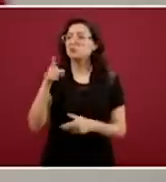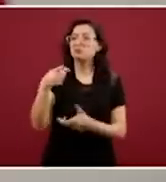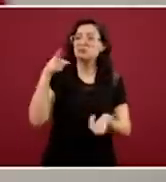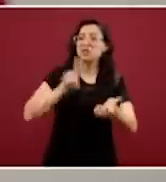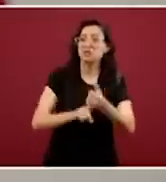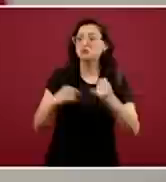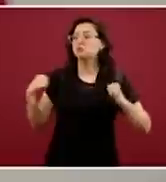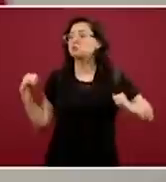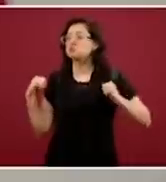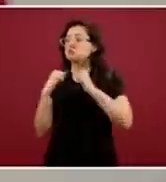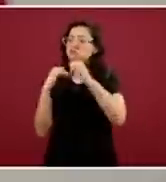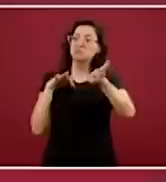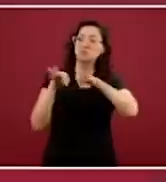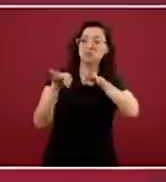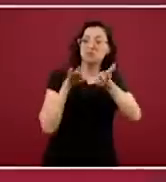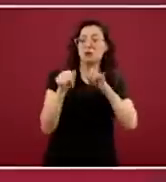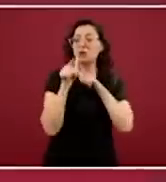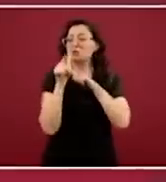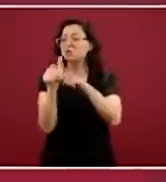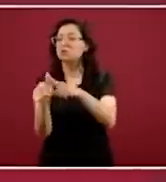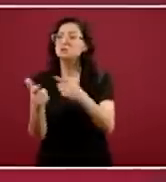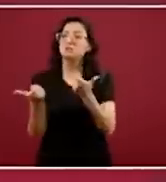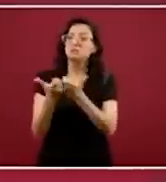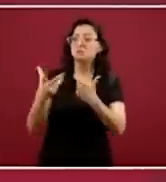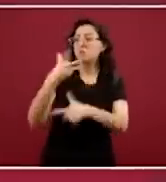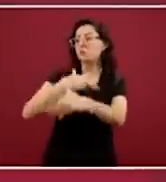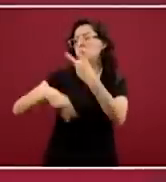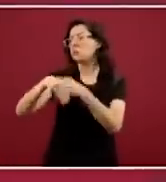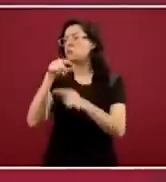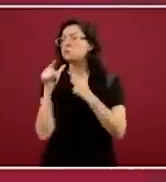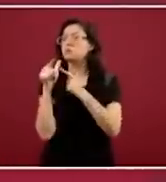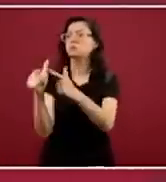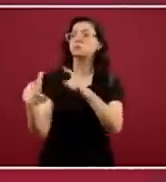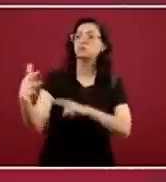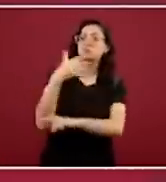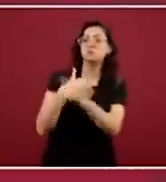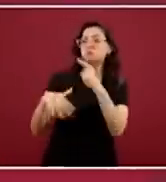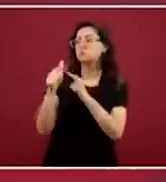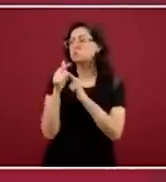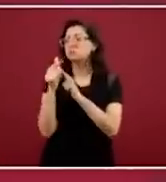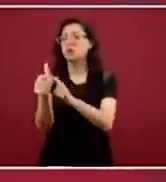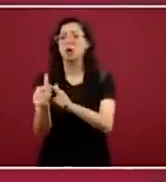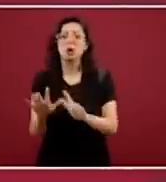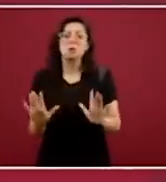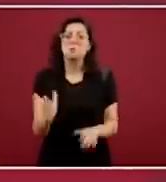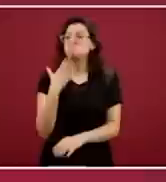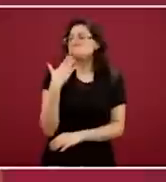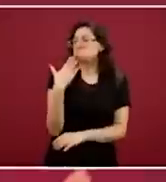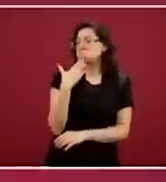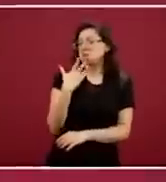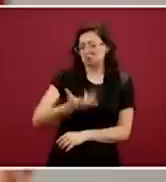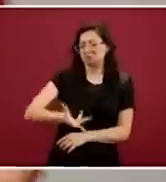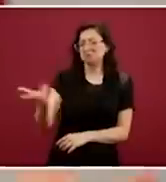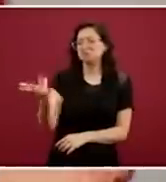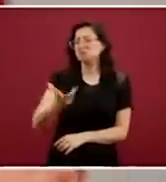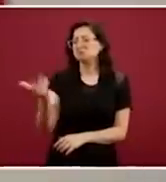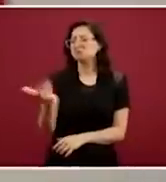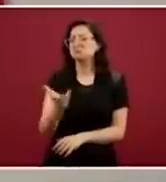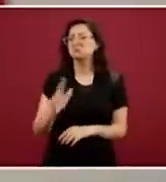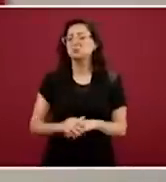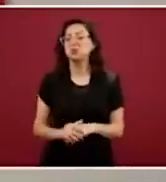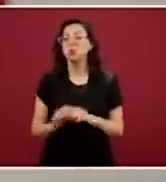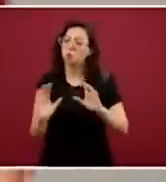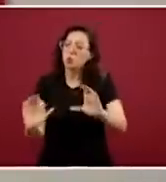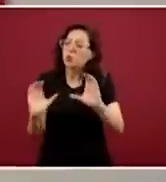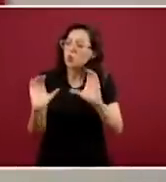instituciones o a la economía o a la sociedad, bueno, que se hagan. Es un cuídate,